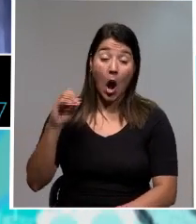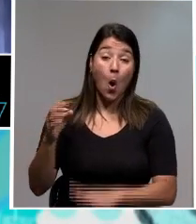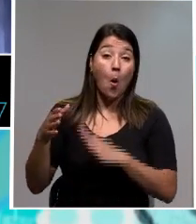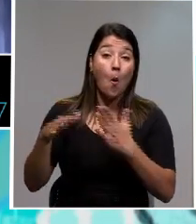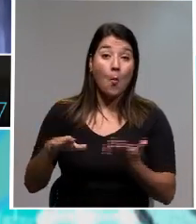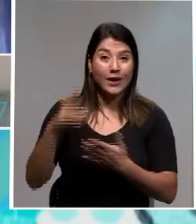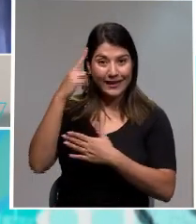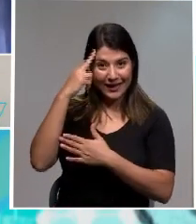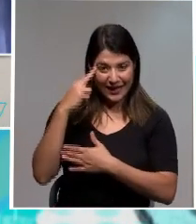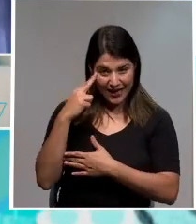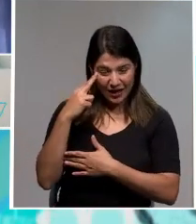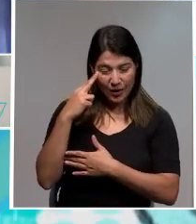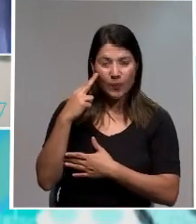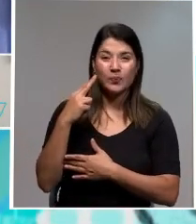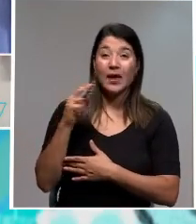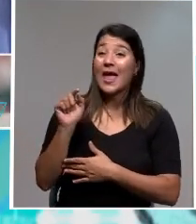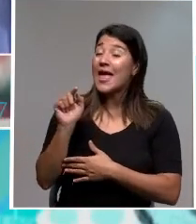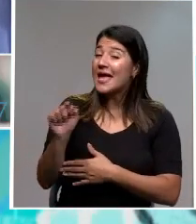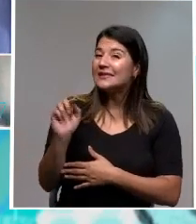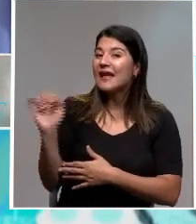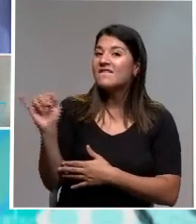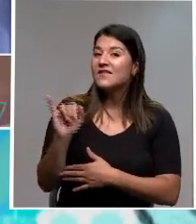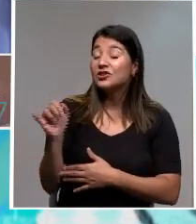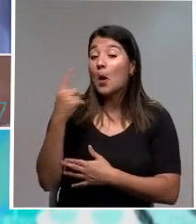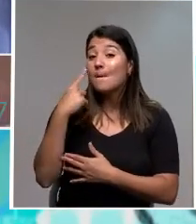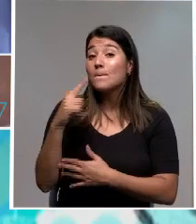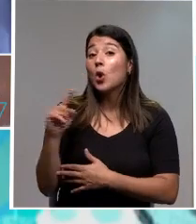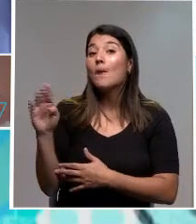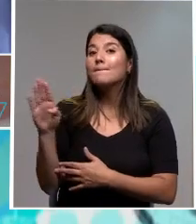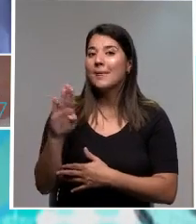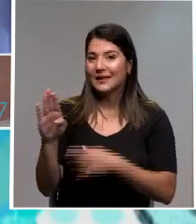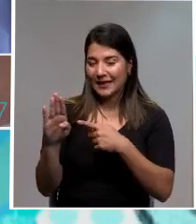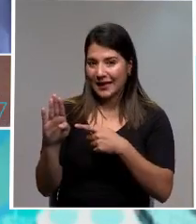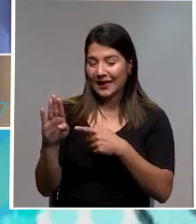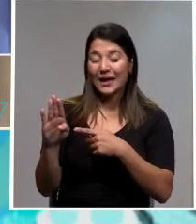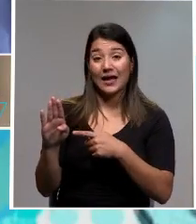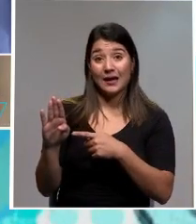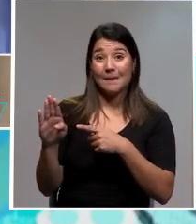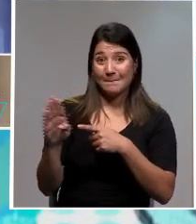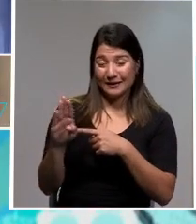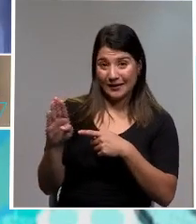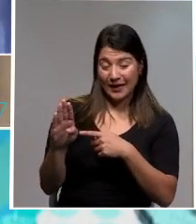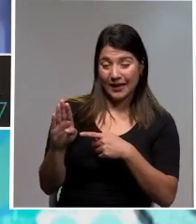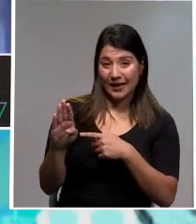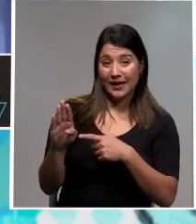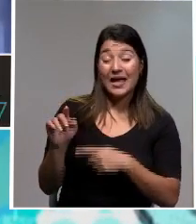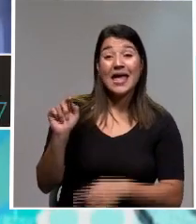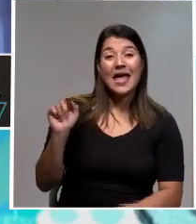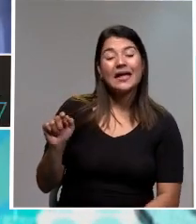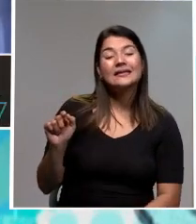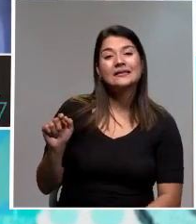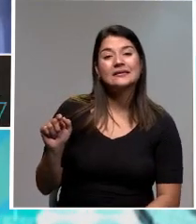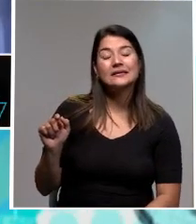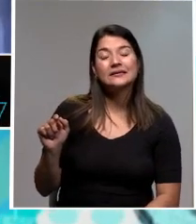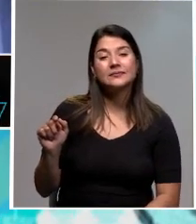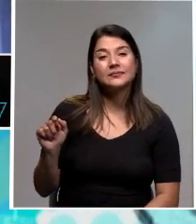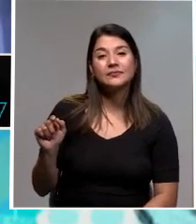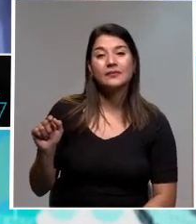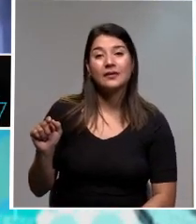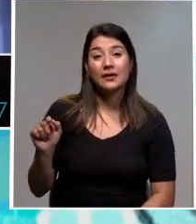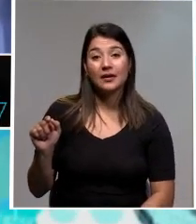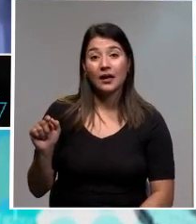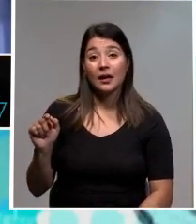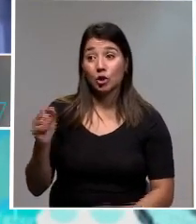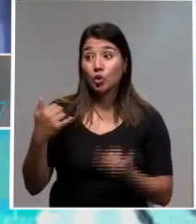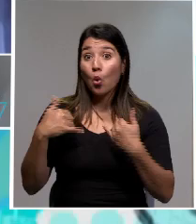la Edad Media. Esa es una infección causada por una bacteria que se llama Yersinia pestis, que existe